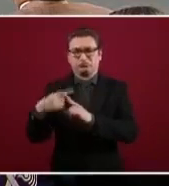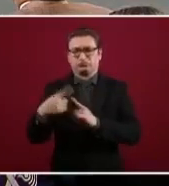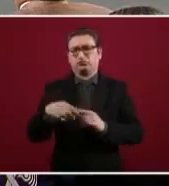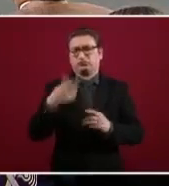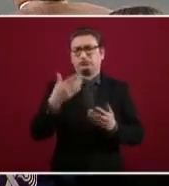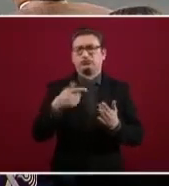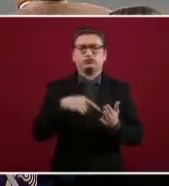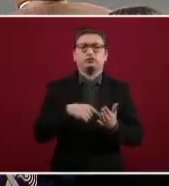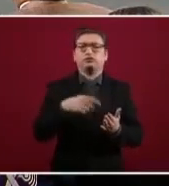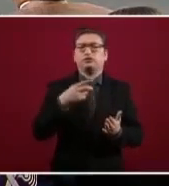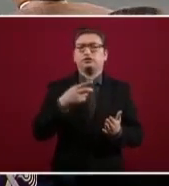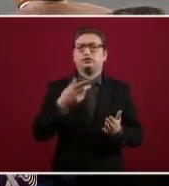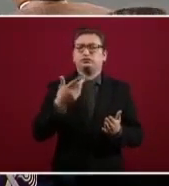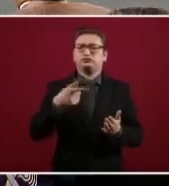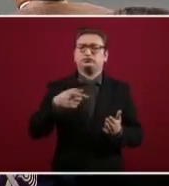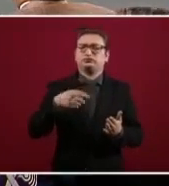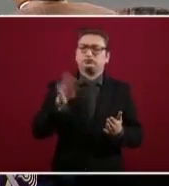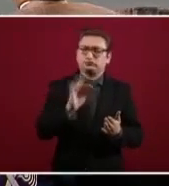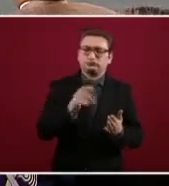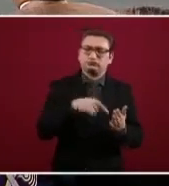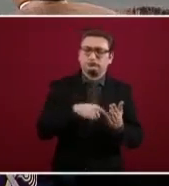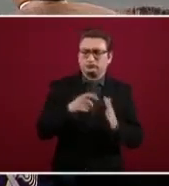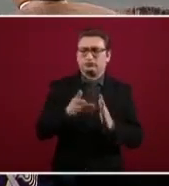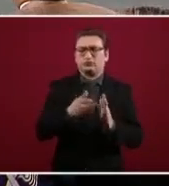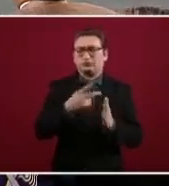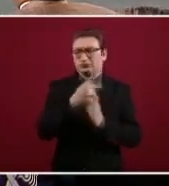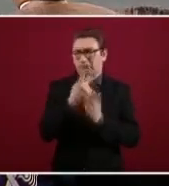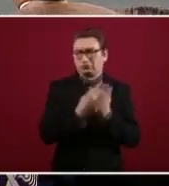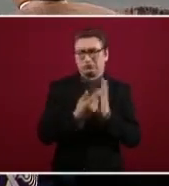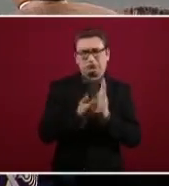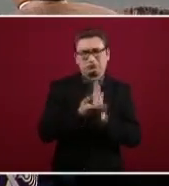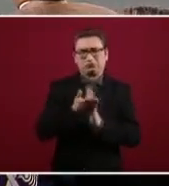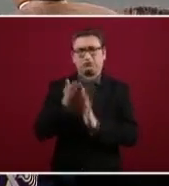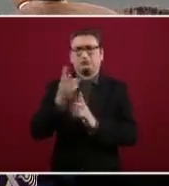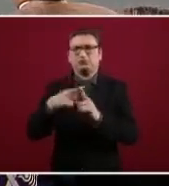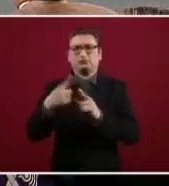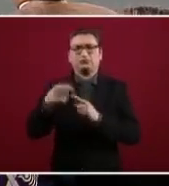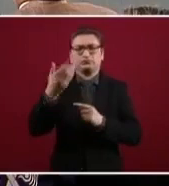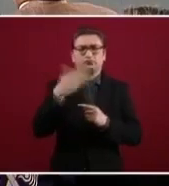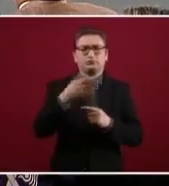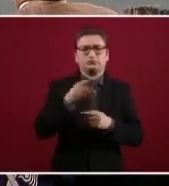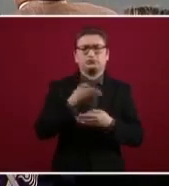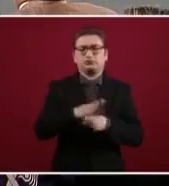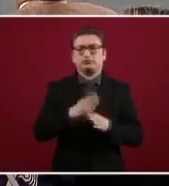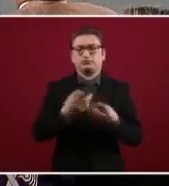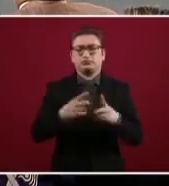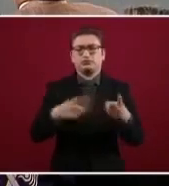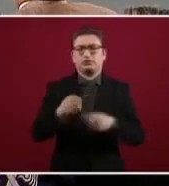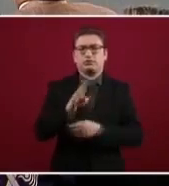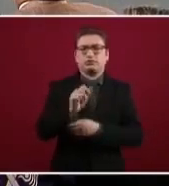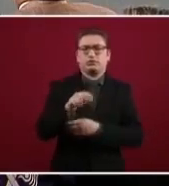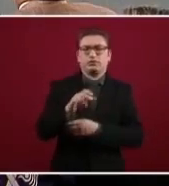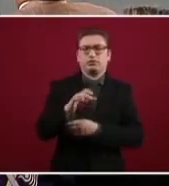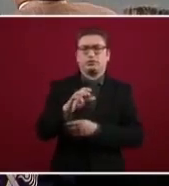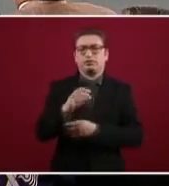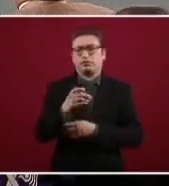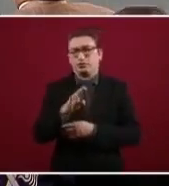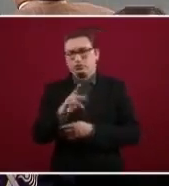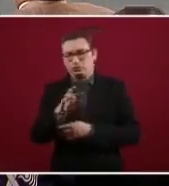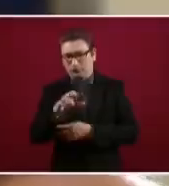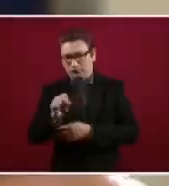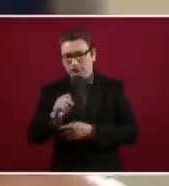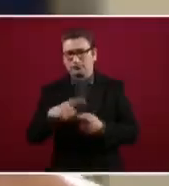saber si va en este plan de infraestructura va a participar la banca de desarrollo banobras bancomex